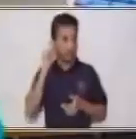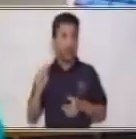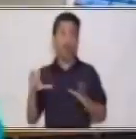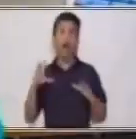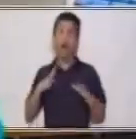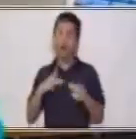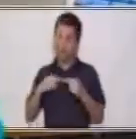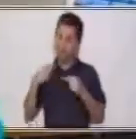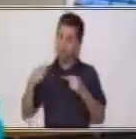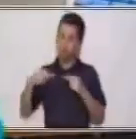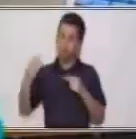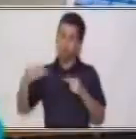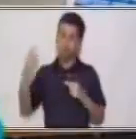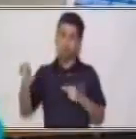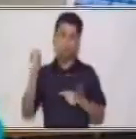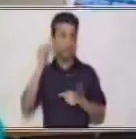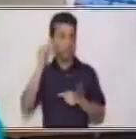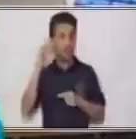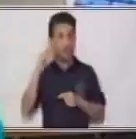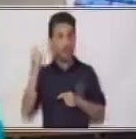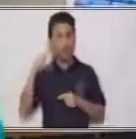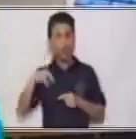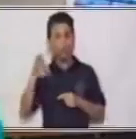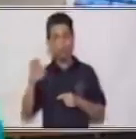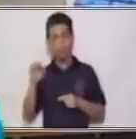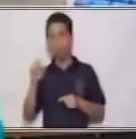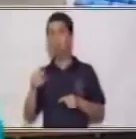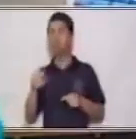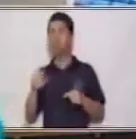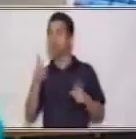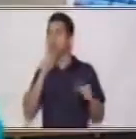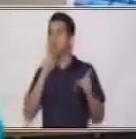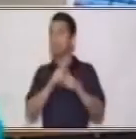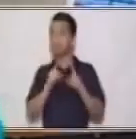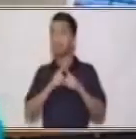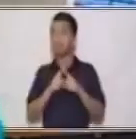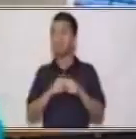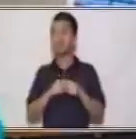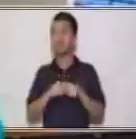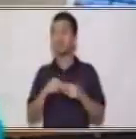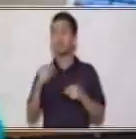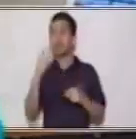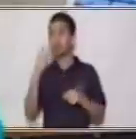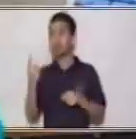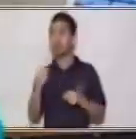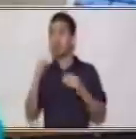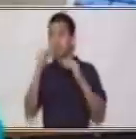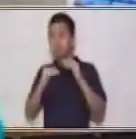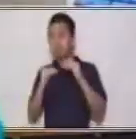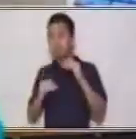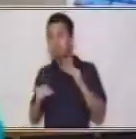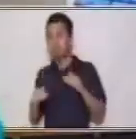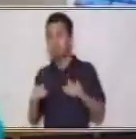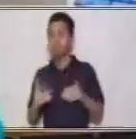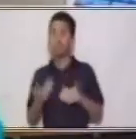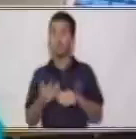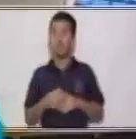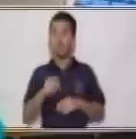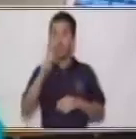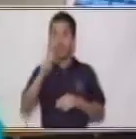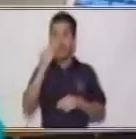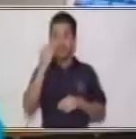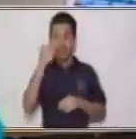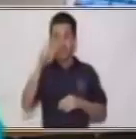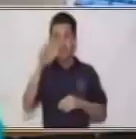múltiplos de gramo y submúltiplos. Los múltiplos son más pequeños que el gramo. Empezamos con el más pequeño. El